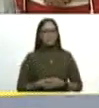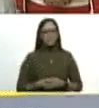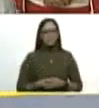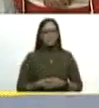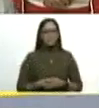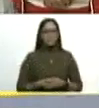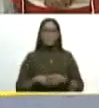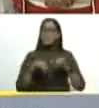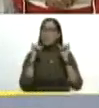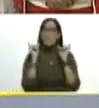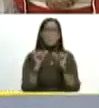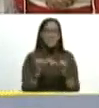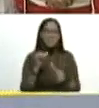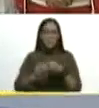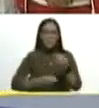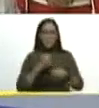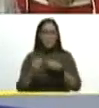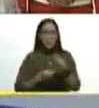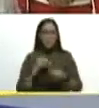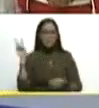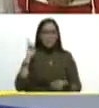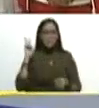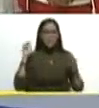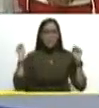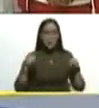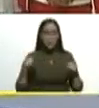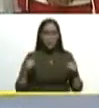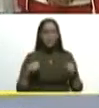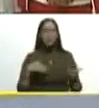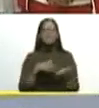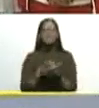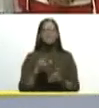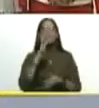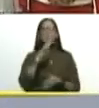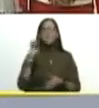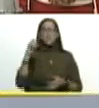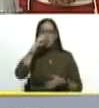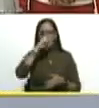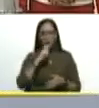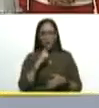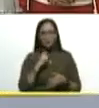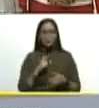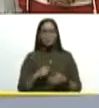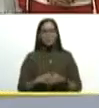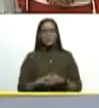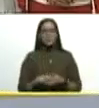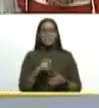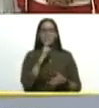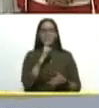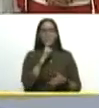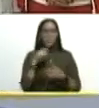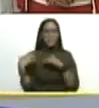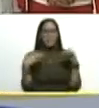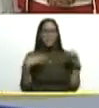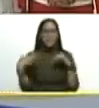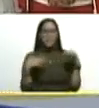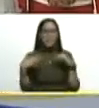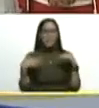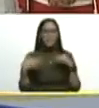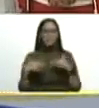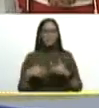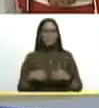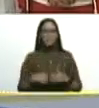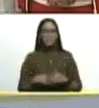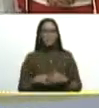Lo mismo que está pasando en Venezuela hoy, pasó hace 200 años. Las dificultades de la guerra,